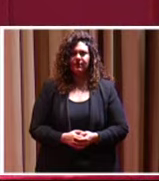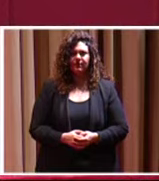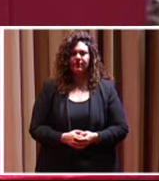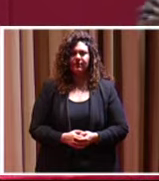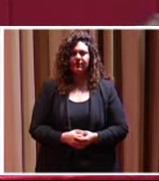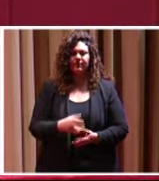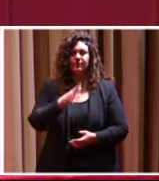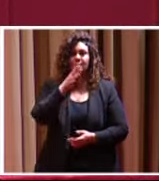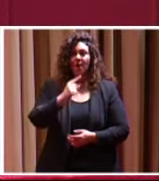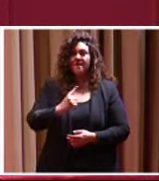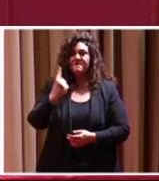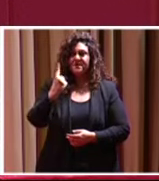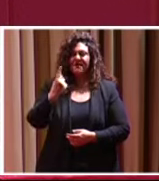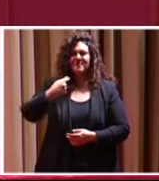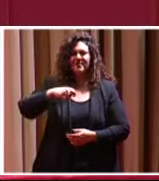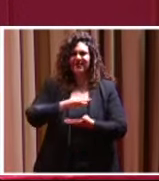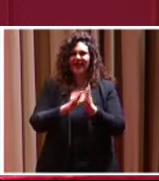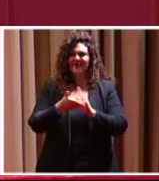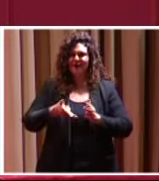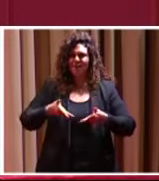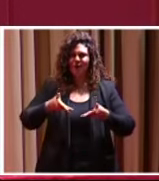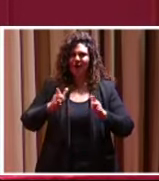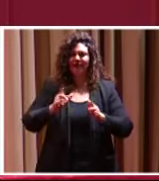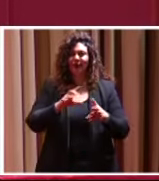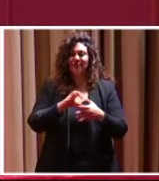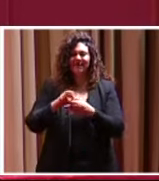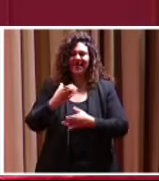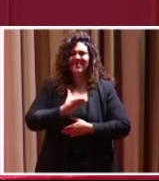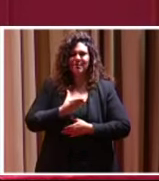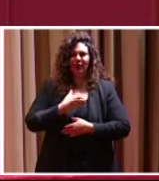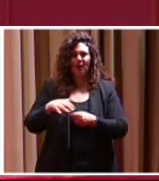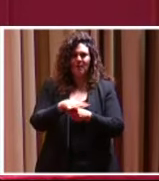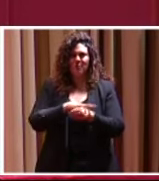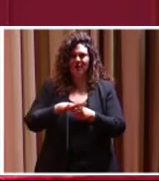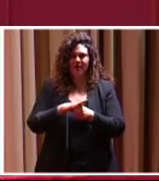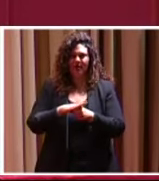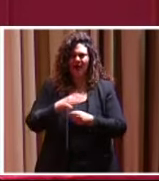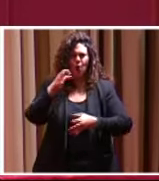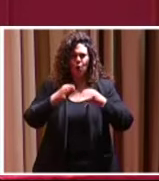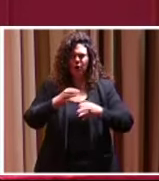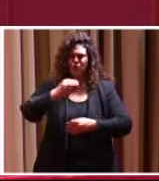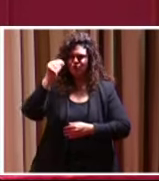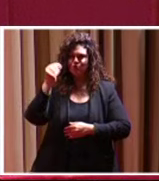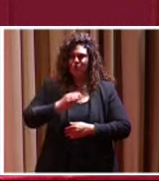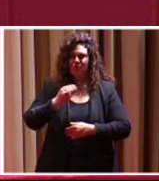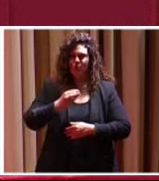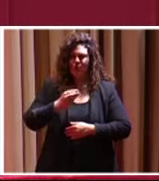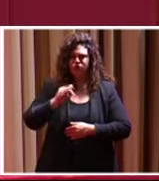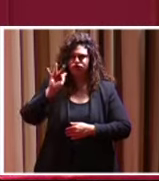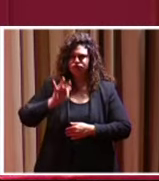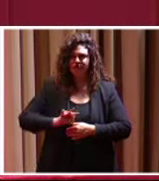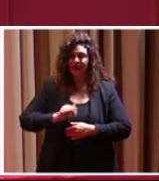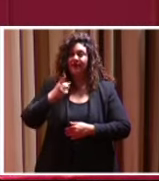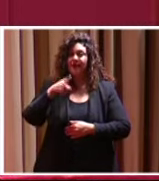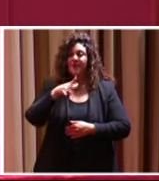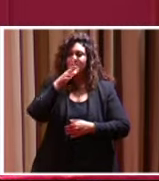Por ser el primer presidente democrático de la Diputación Provincial, gran jurista y, sobre todo, por su